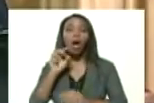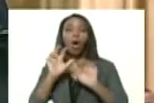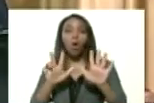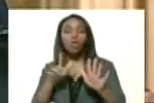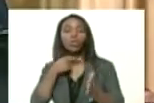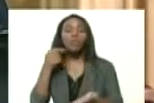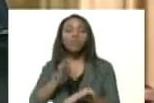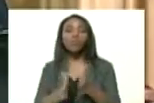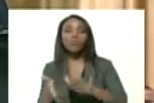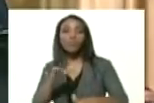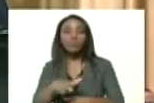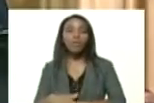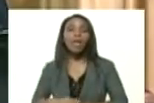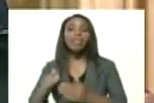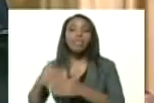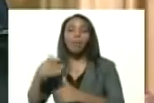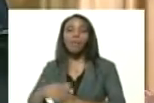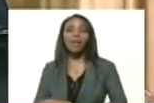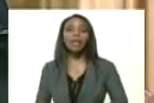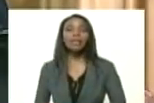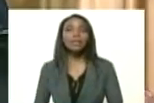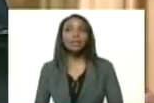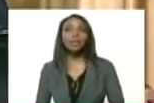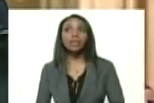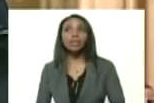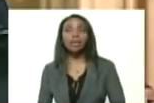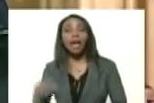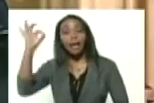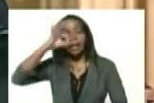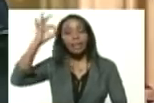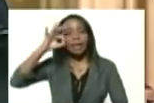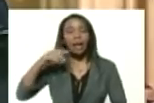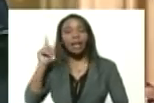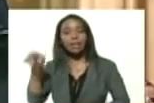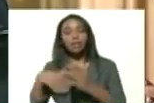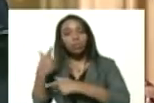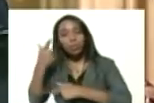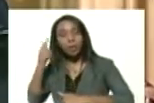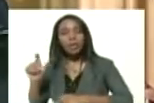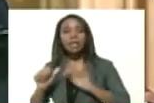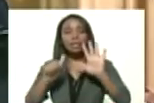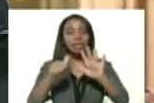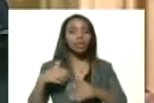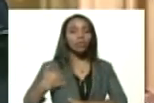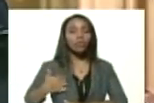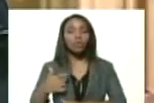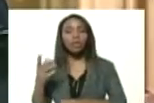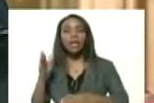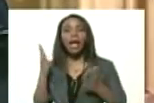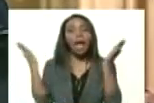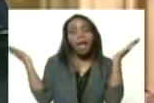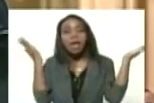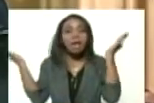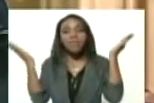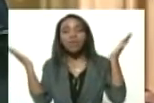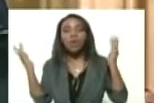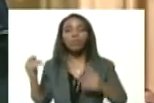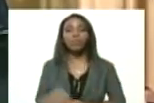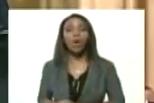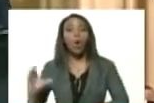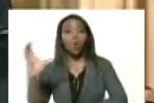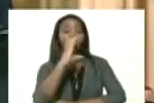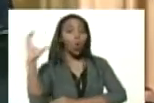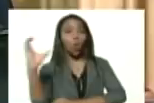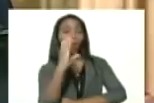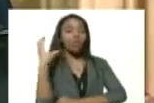es muy bien en qatar estonia argentina en sexto lugar egipto croacia colombia el